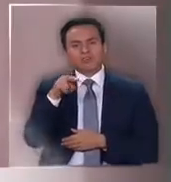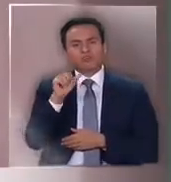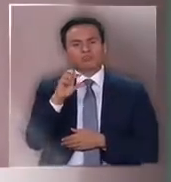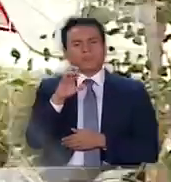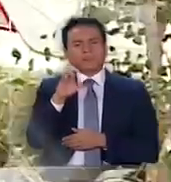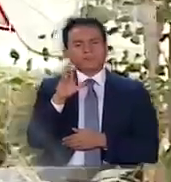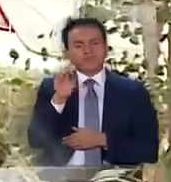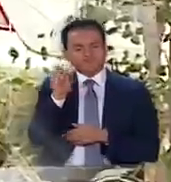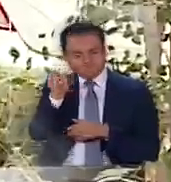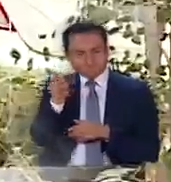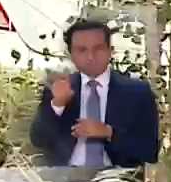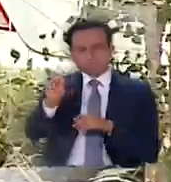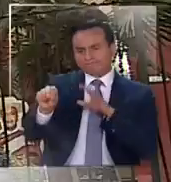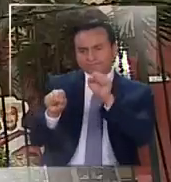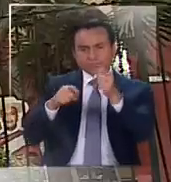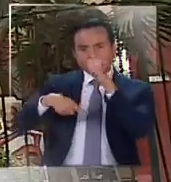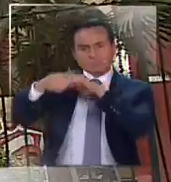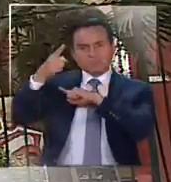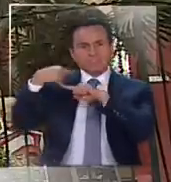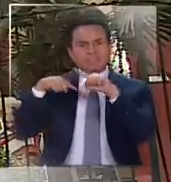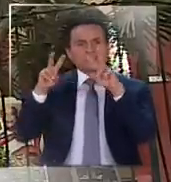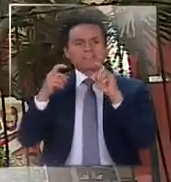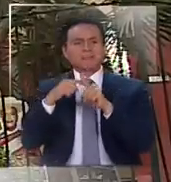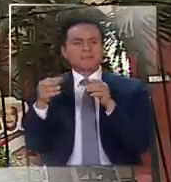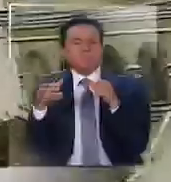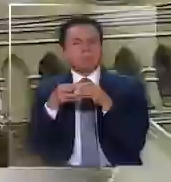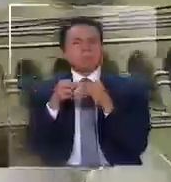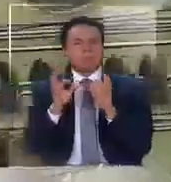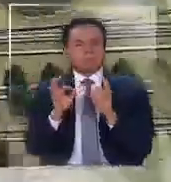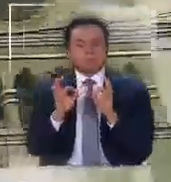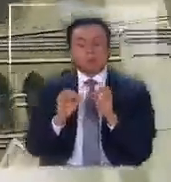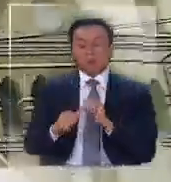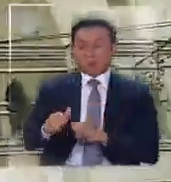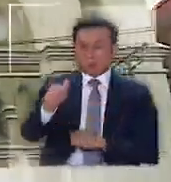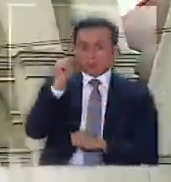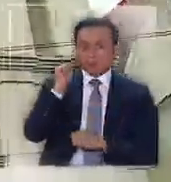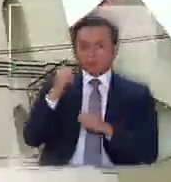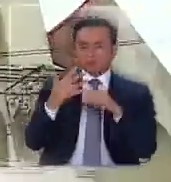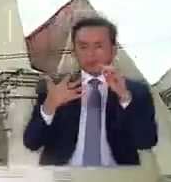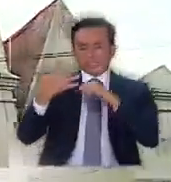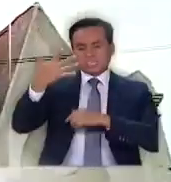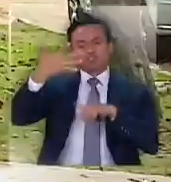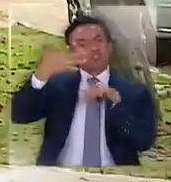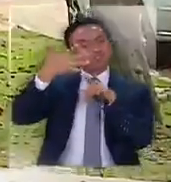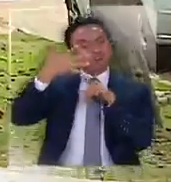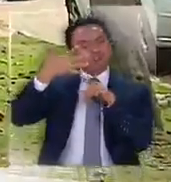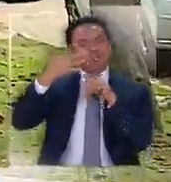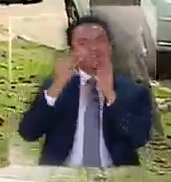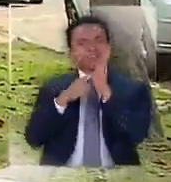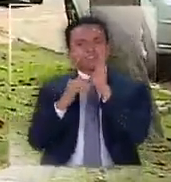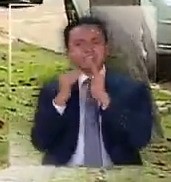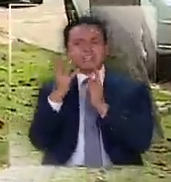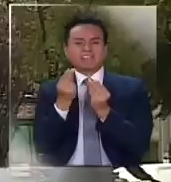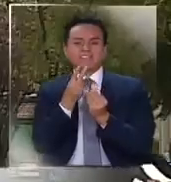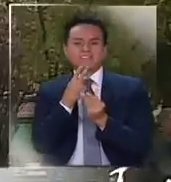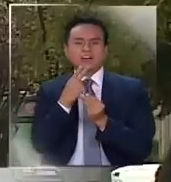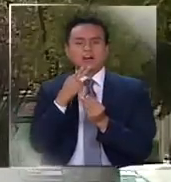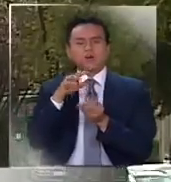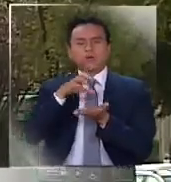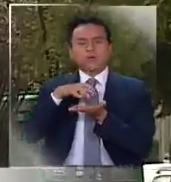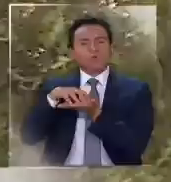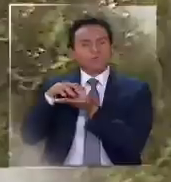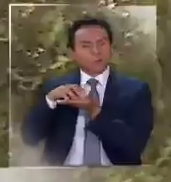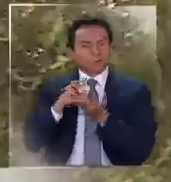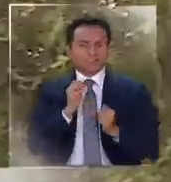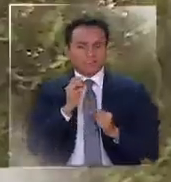Subercazó, identificada históricamente con la clase media, desde ayer aparece ubicada en el quinto lugar del índice de calidad de vida urbana,